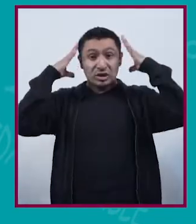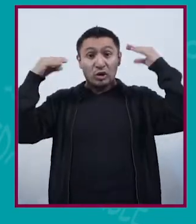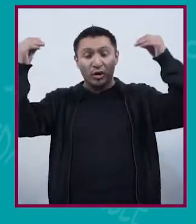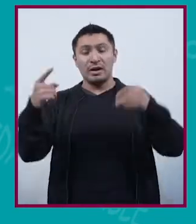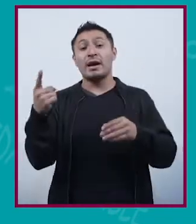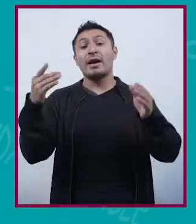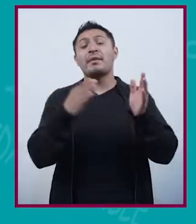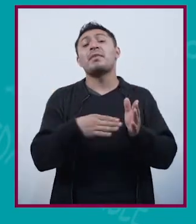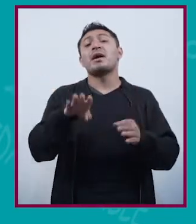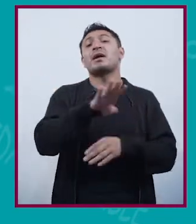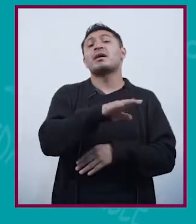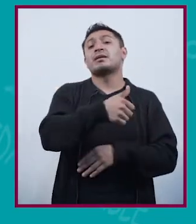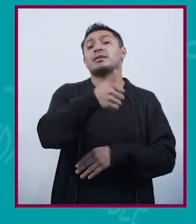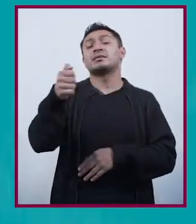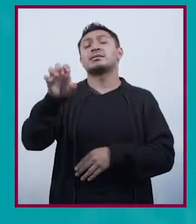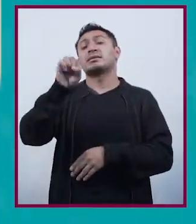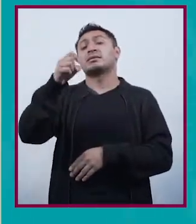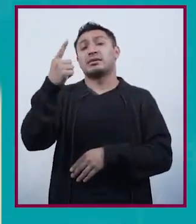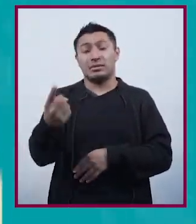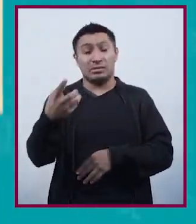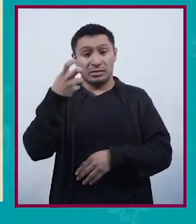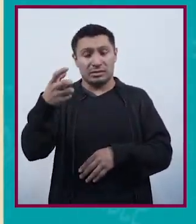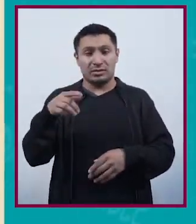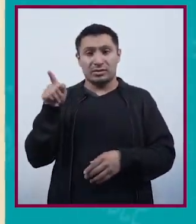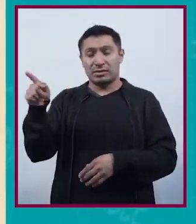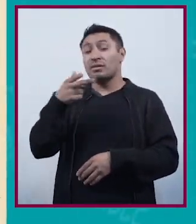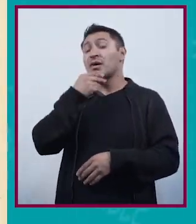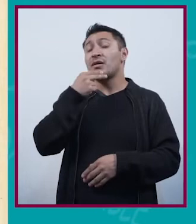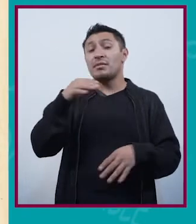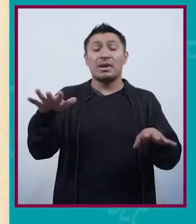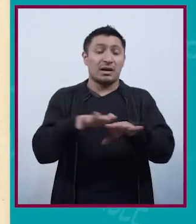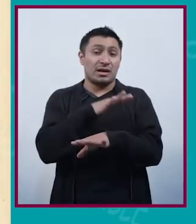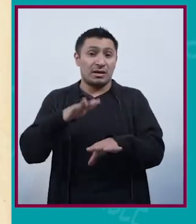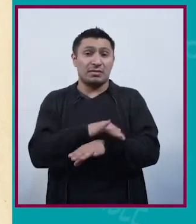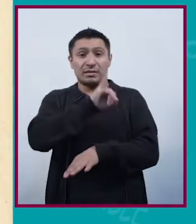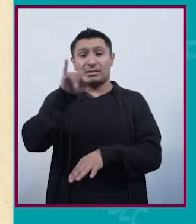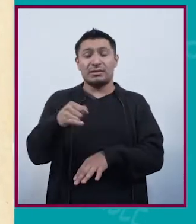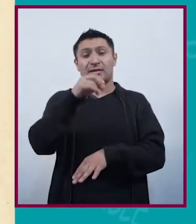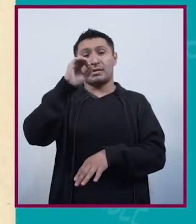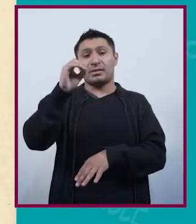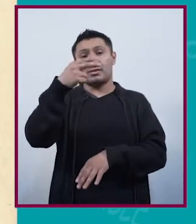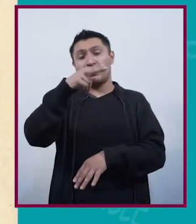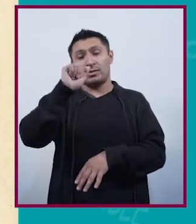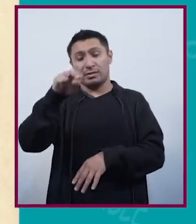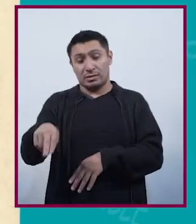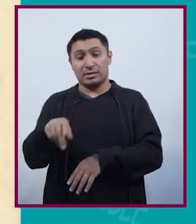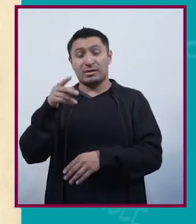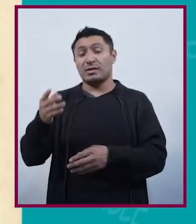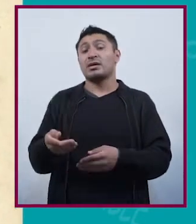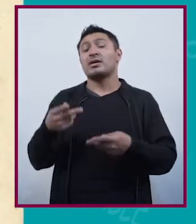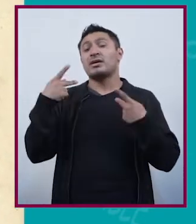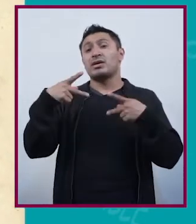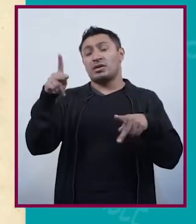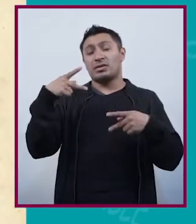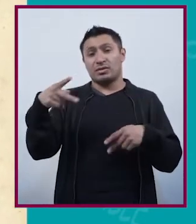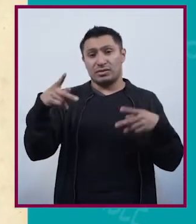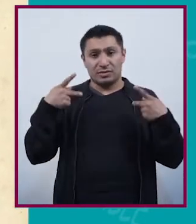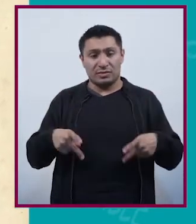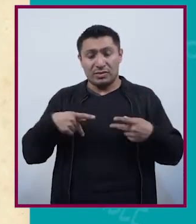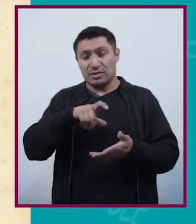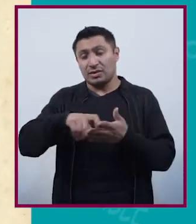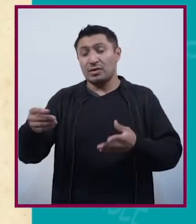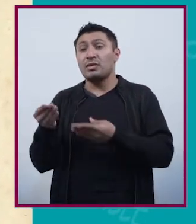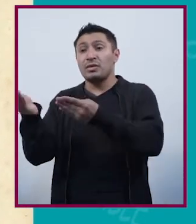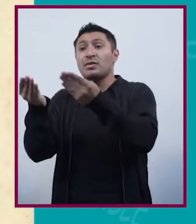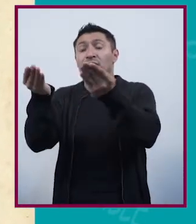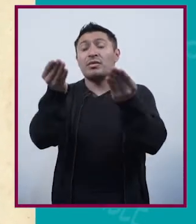año 1661. Esto gracias al cambista Johan Palmstruck, quien los entregaba a sus clientes a manera de recibo